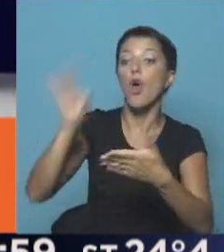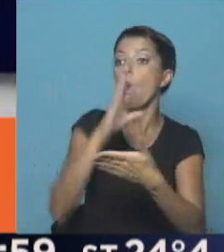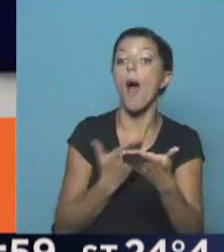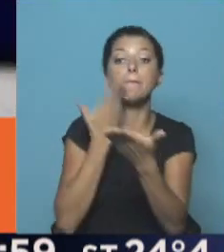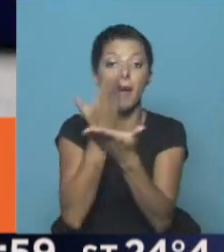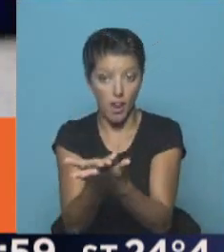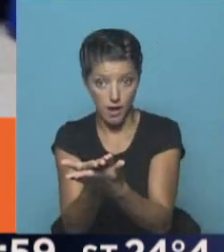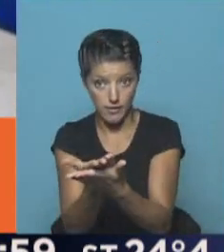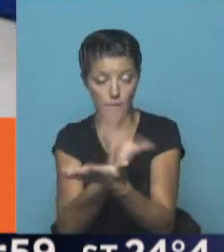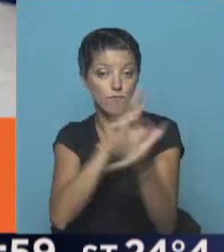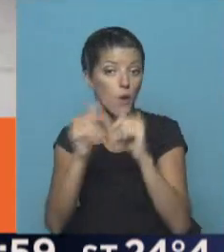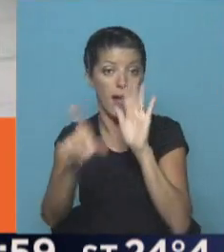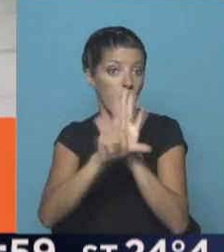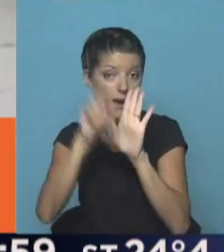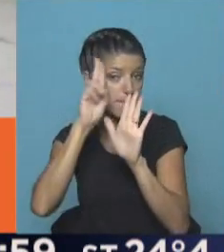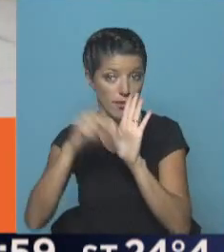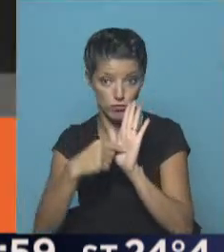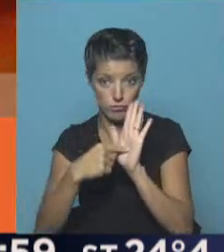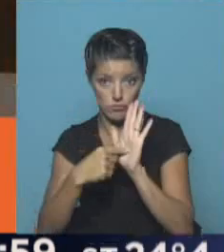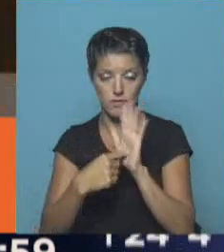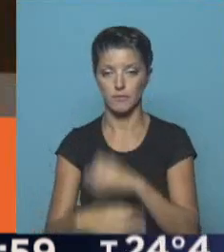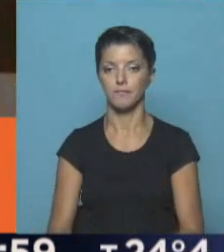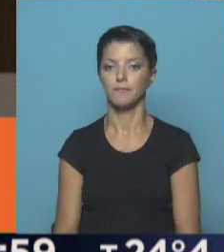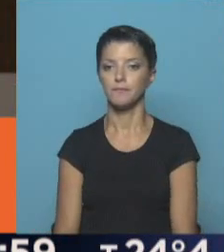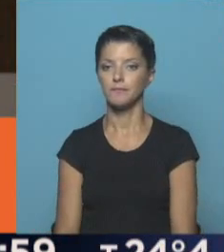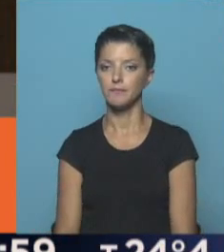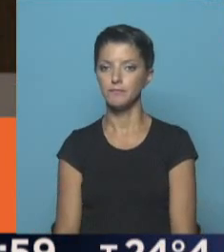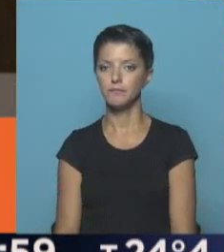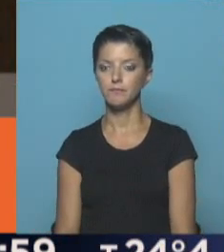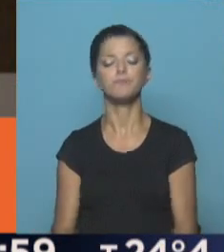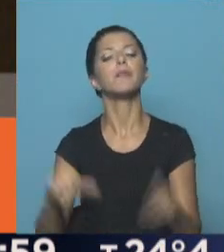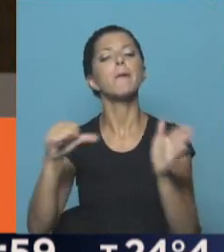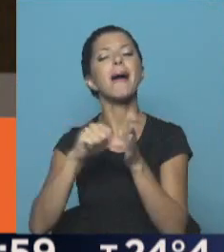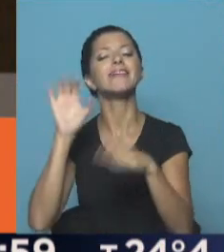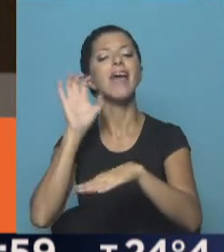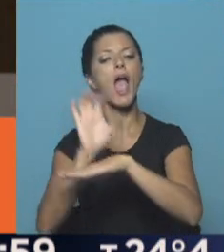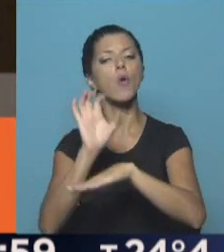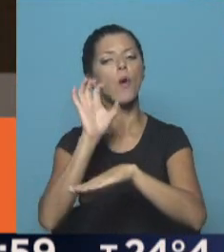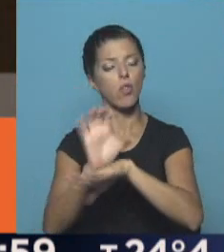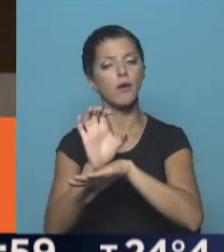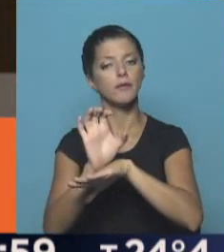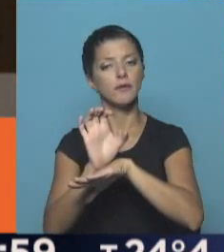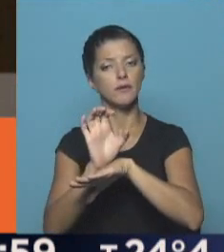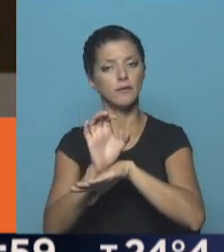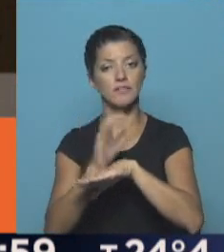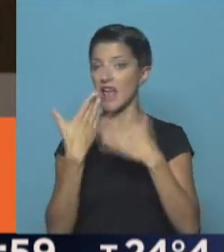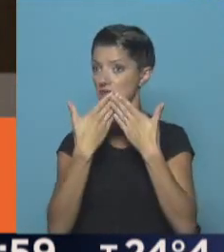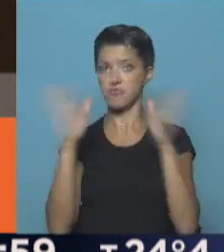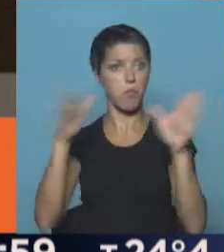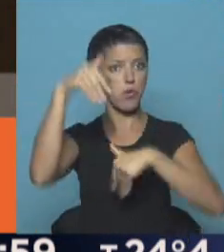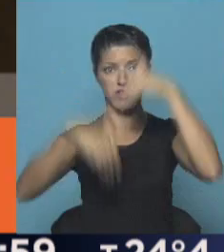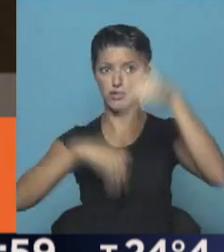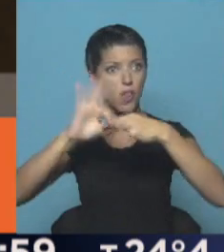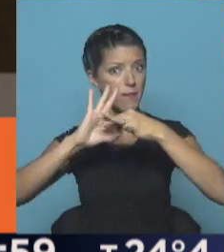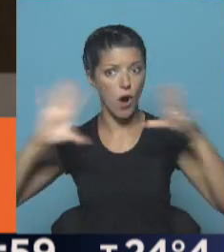a través de los mecanismos legales. El Ecuador se ha pronunciado libremente en las urnas y es